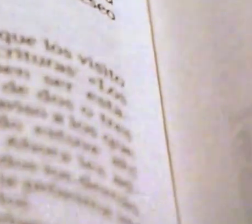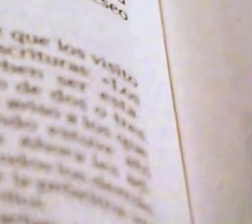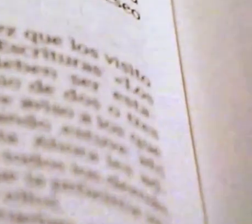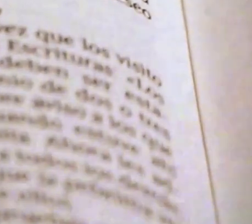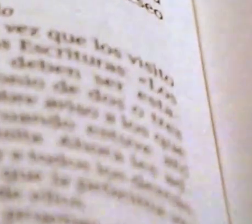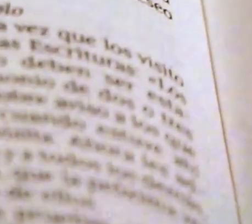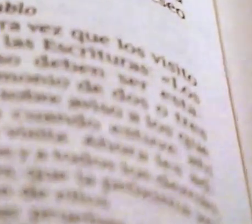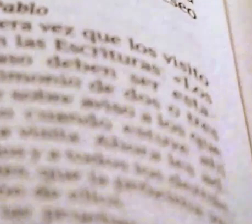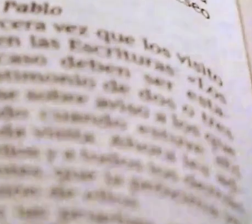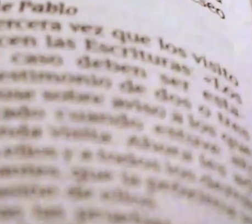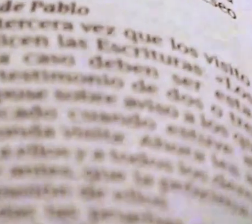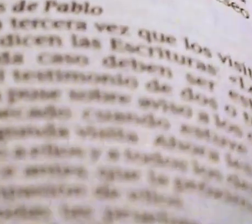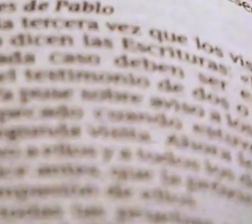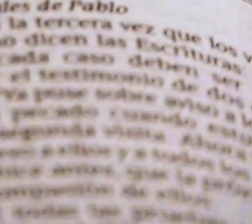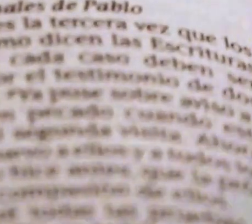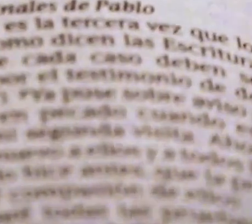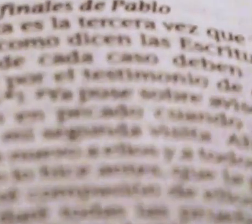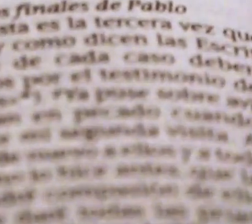Cristo, creo en ti,